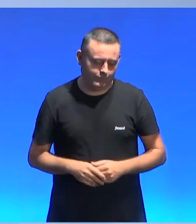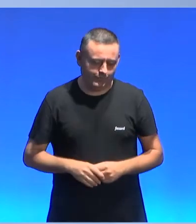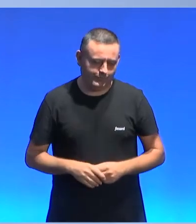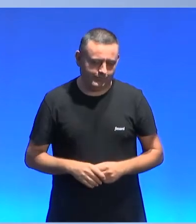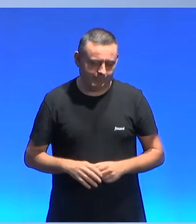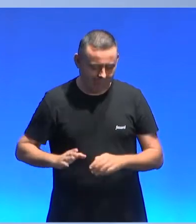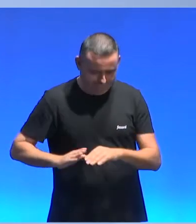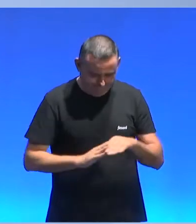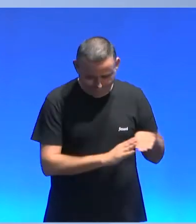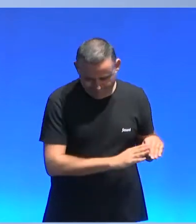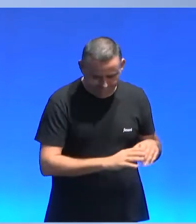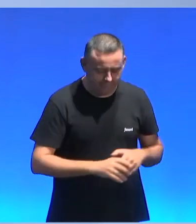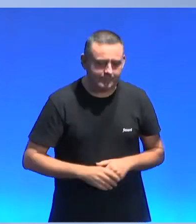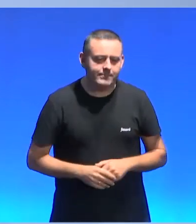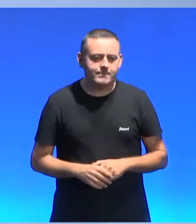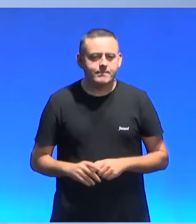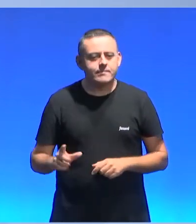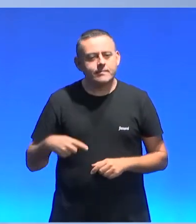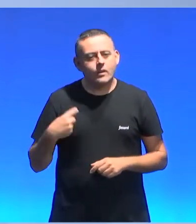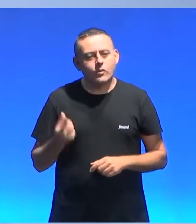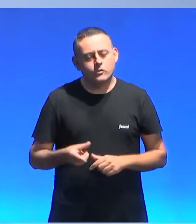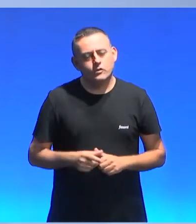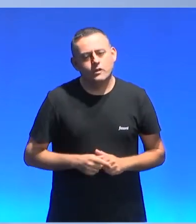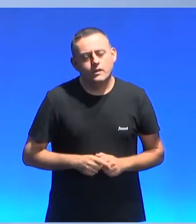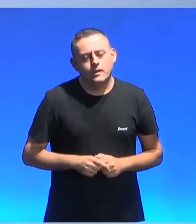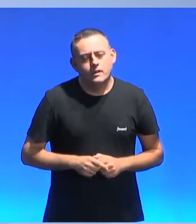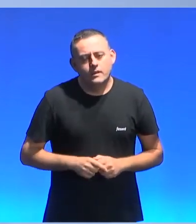Último caso, el caso de